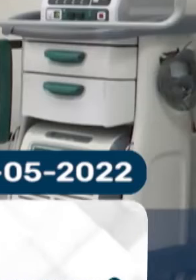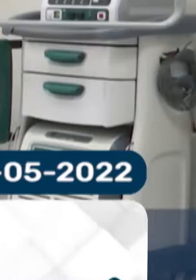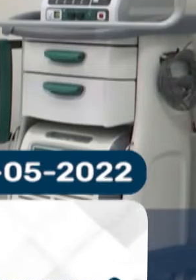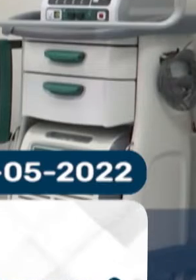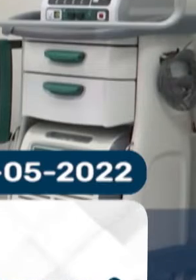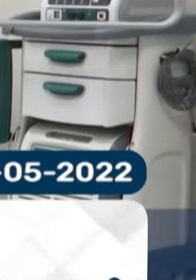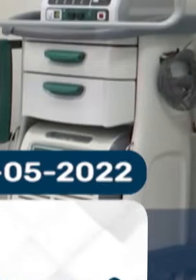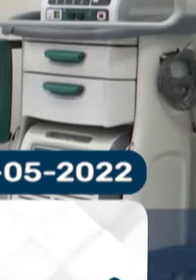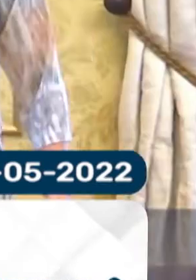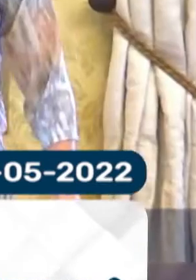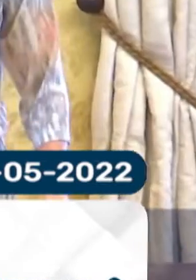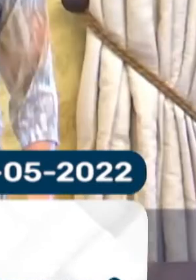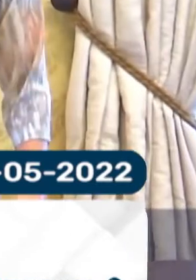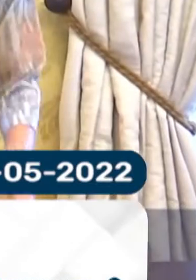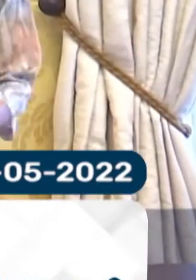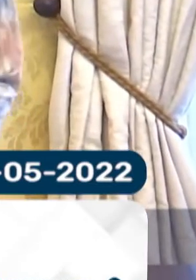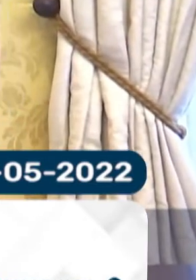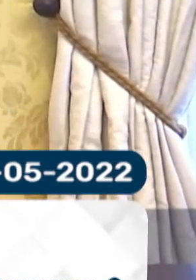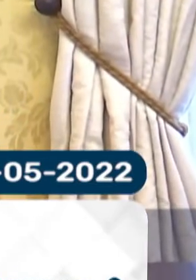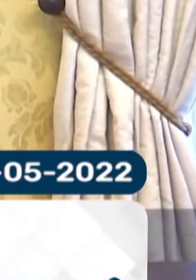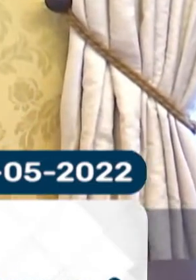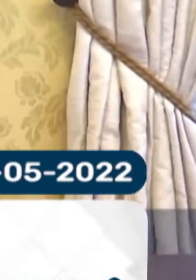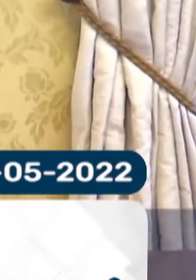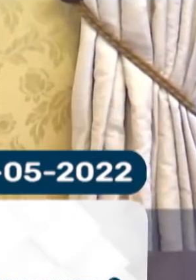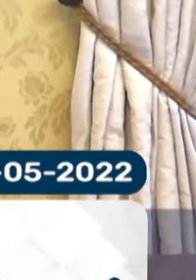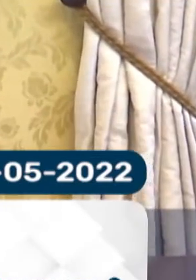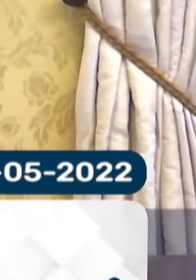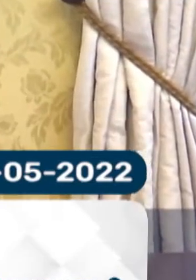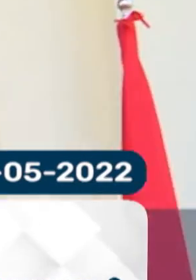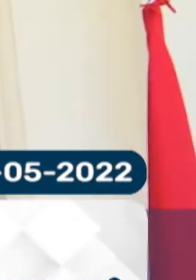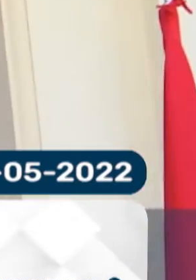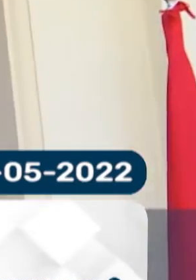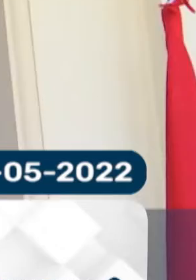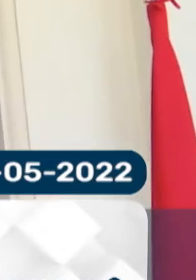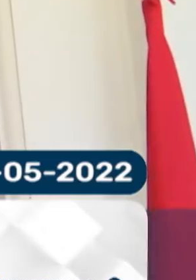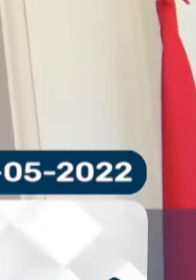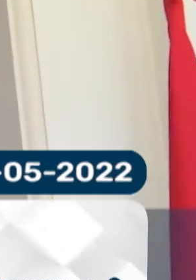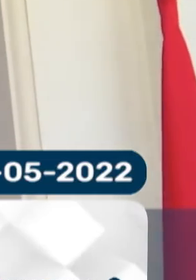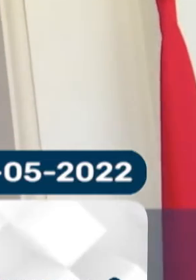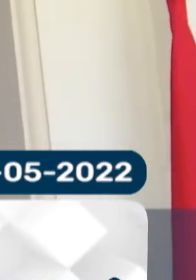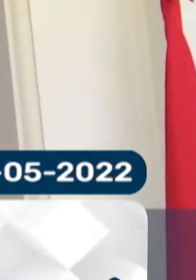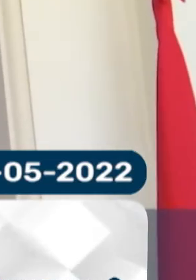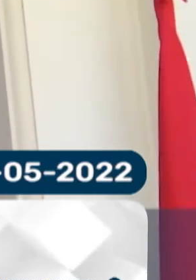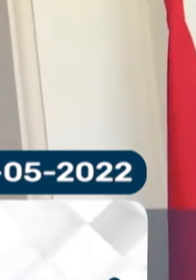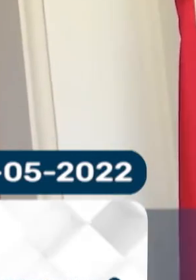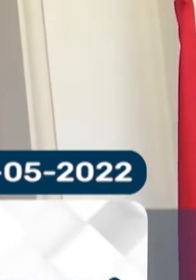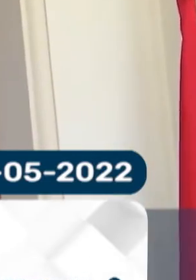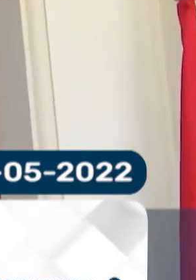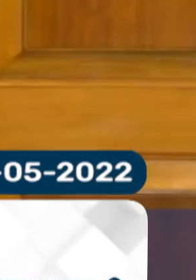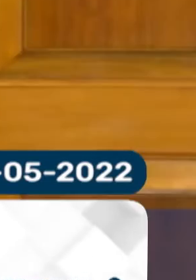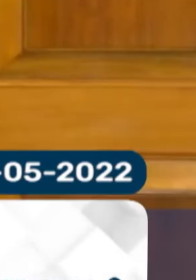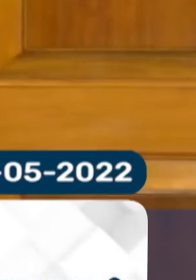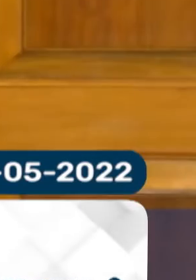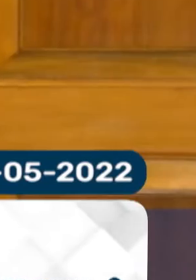que produce la colaboración entre La Rioja y Navarra. Así lo han puesto de relieve en esta cumbre bilateral las presidentas de ambas comunidades. Andreu y Chivite